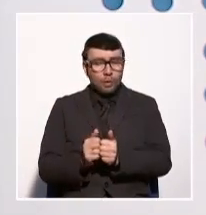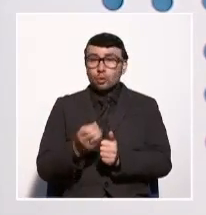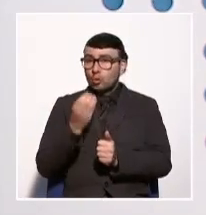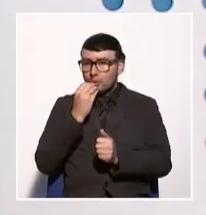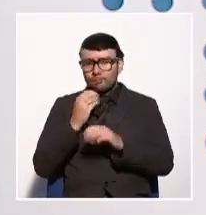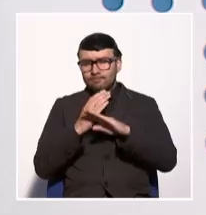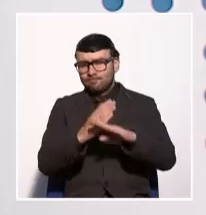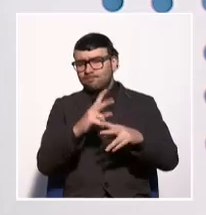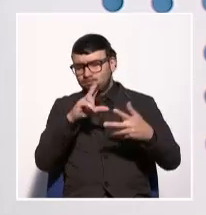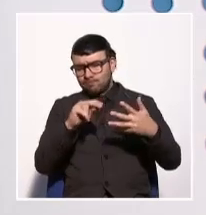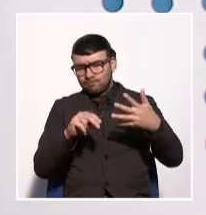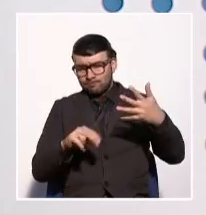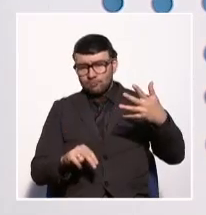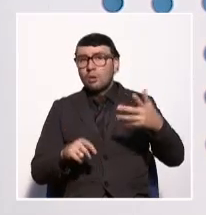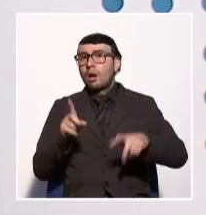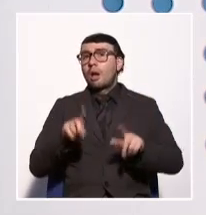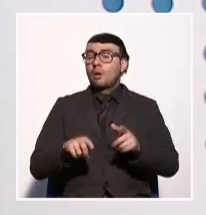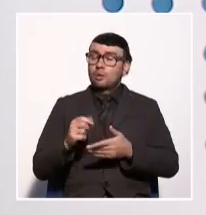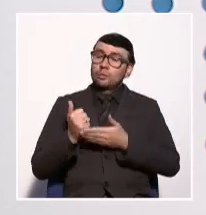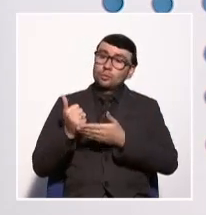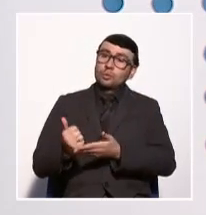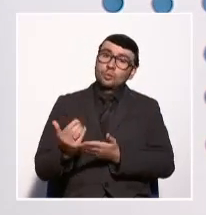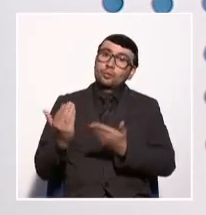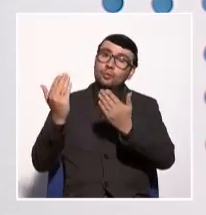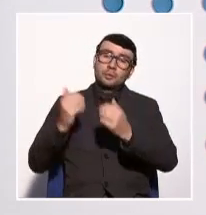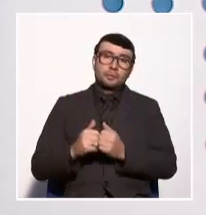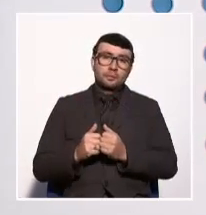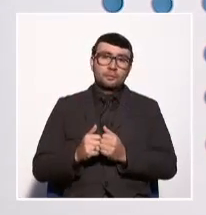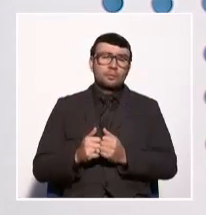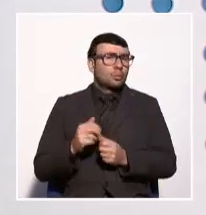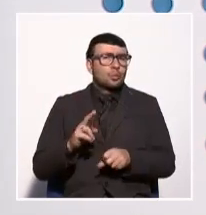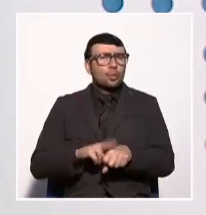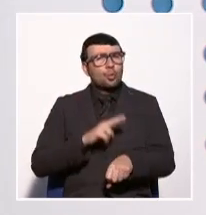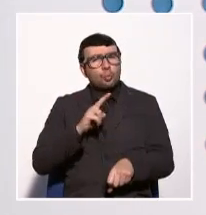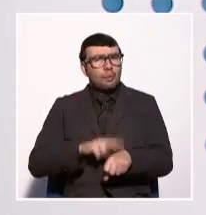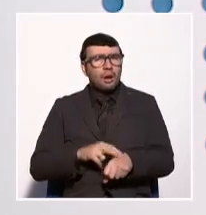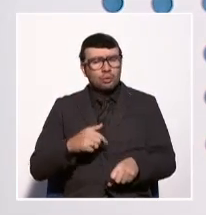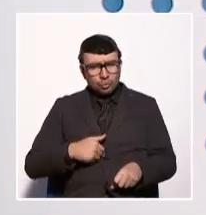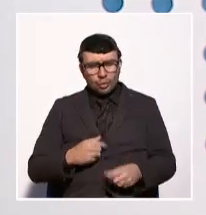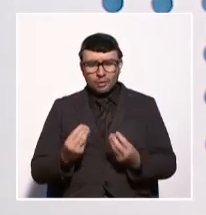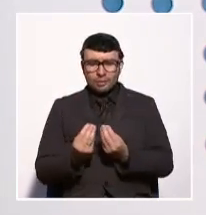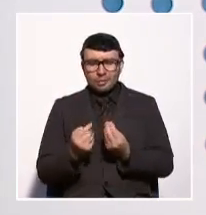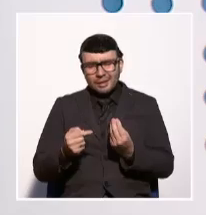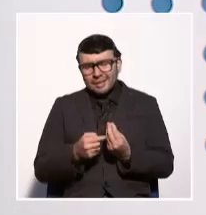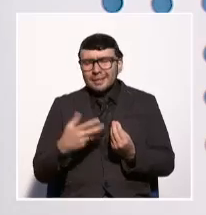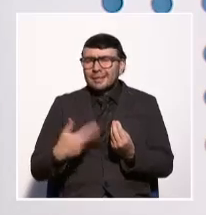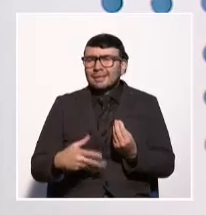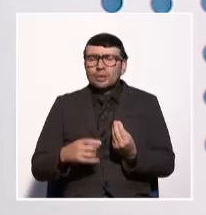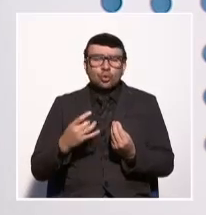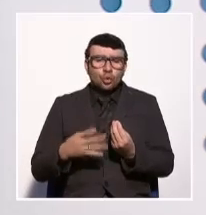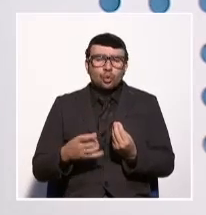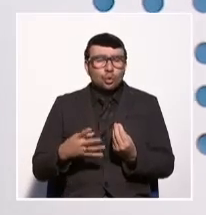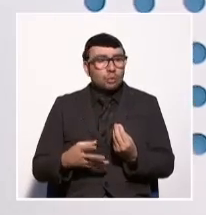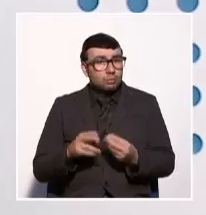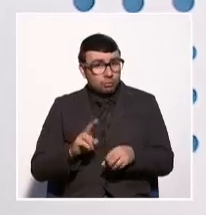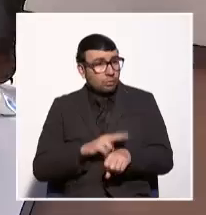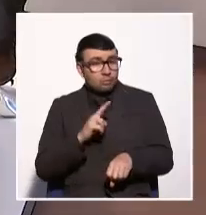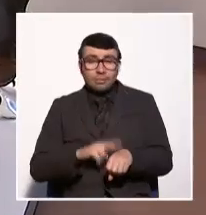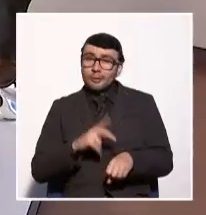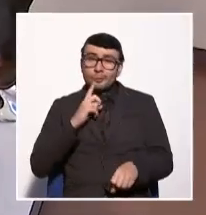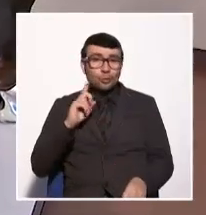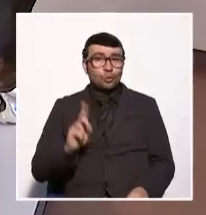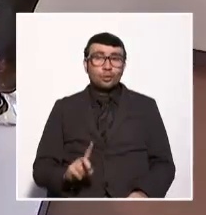entonces yo creo que no es normal además no es normal que tenga un dolor en el testículo si gemas si es